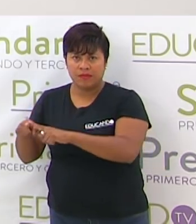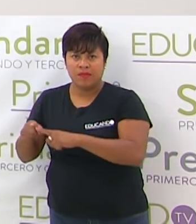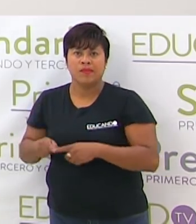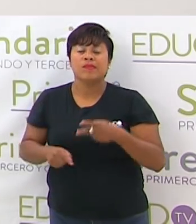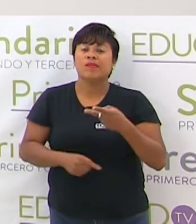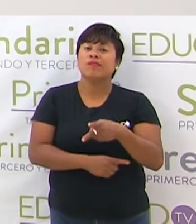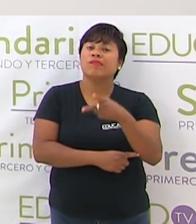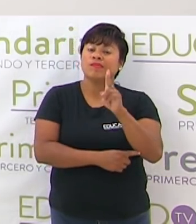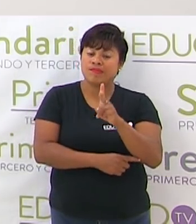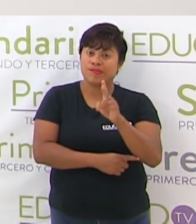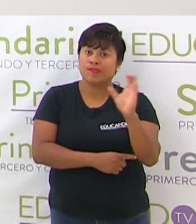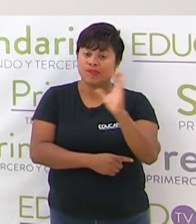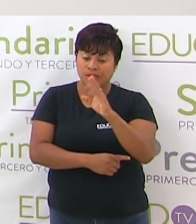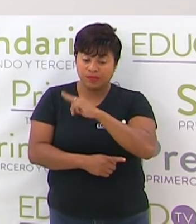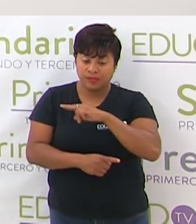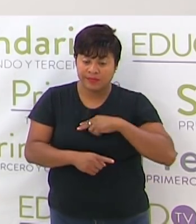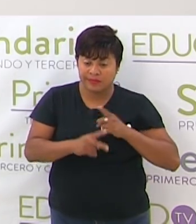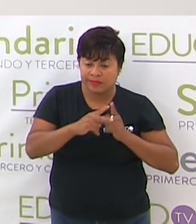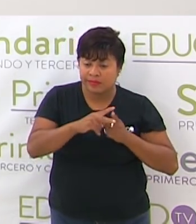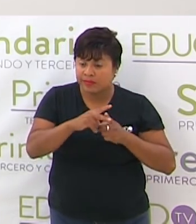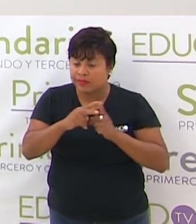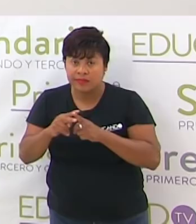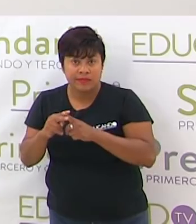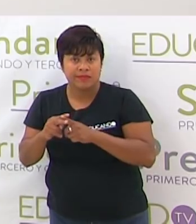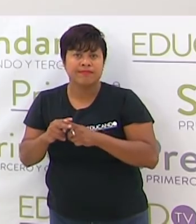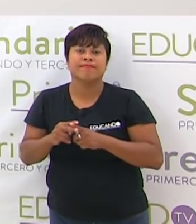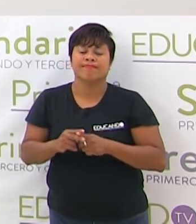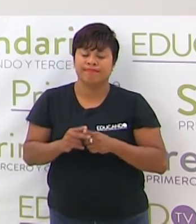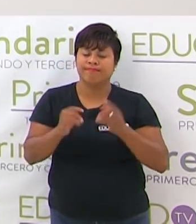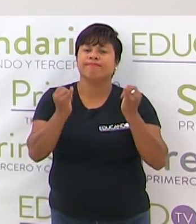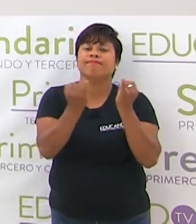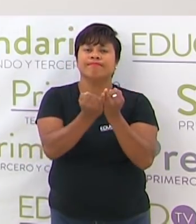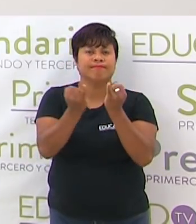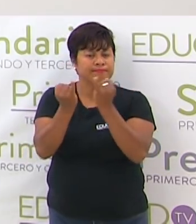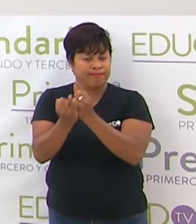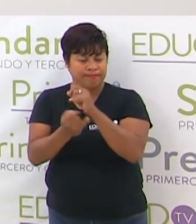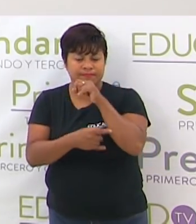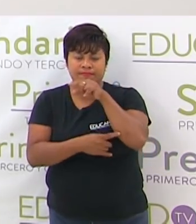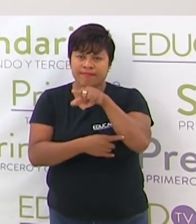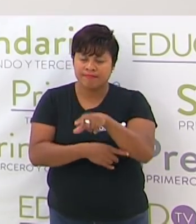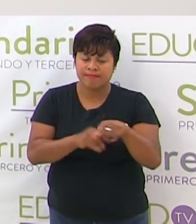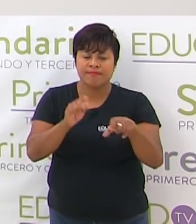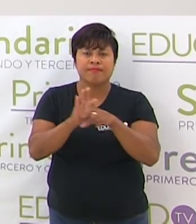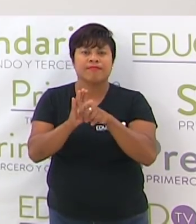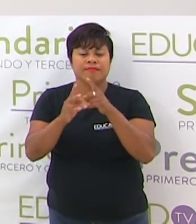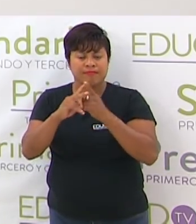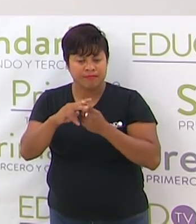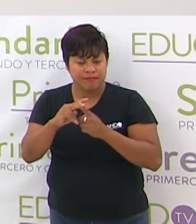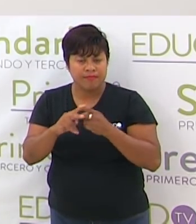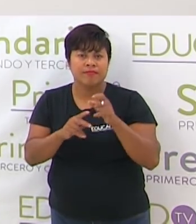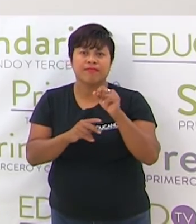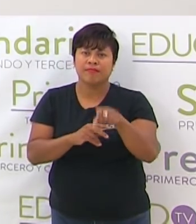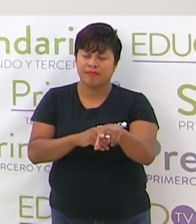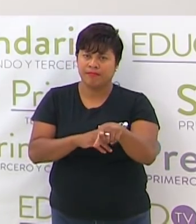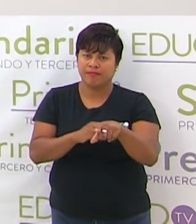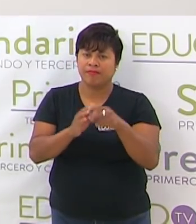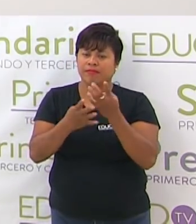diferentes. Pero que al final, ¿qué pasa? Que al final vamos a